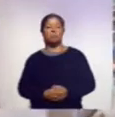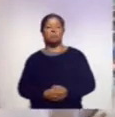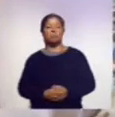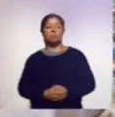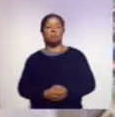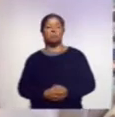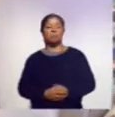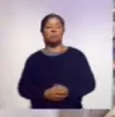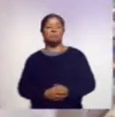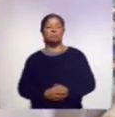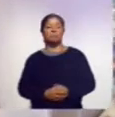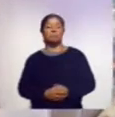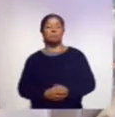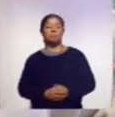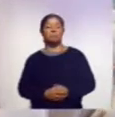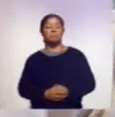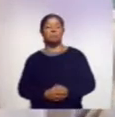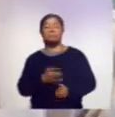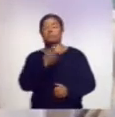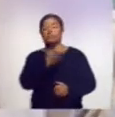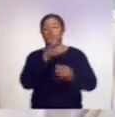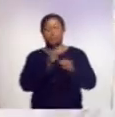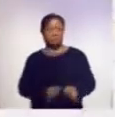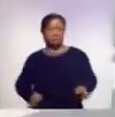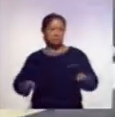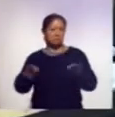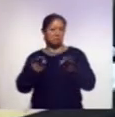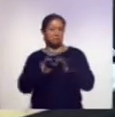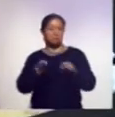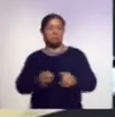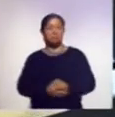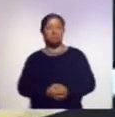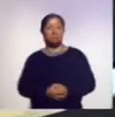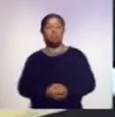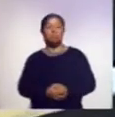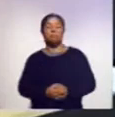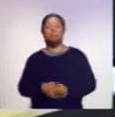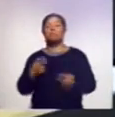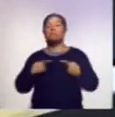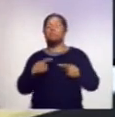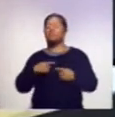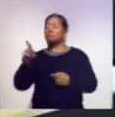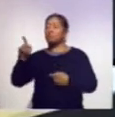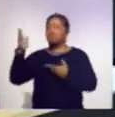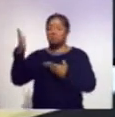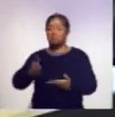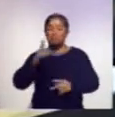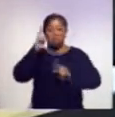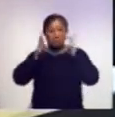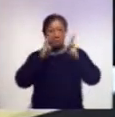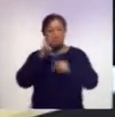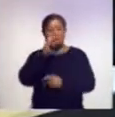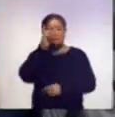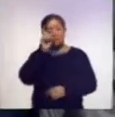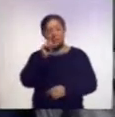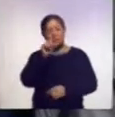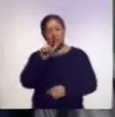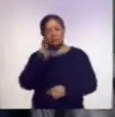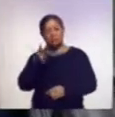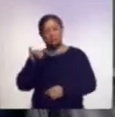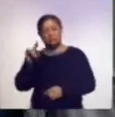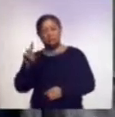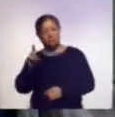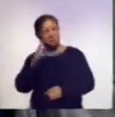un hecho muy, muy, muy importante, muy trascendente. Para los visitantes, como David Rodríguez, la exposición